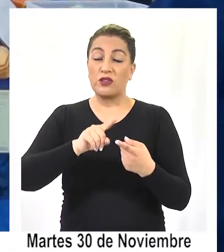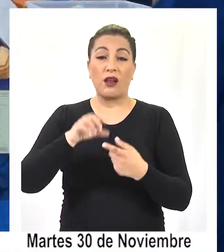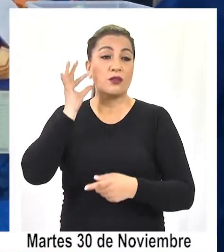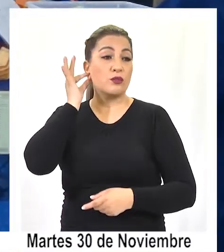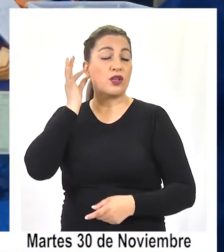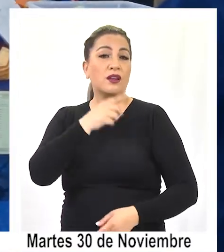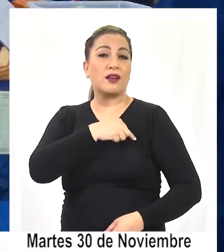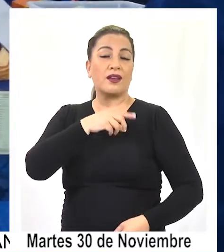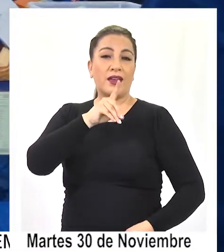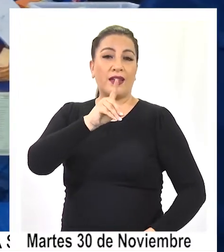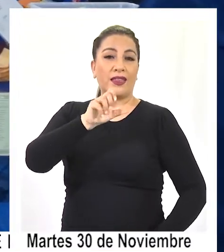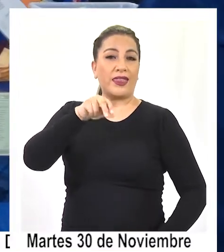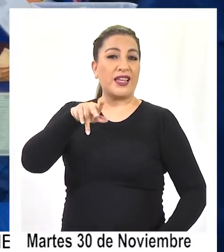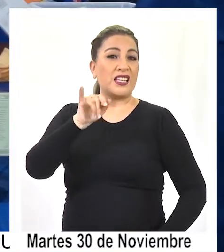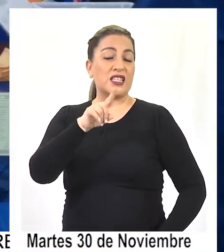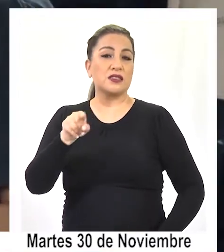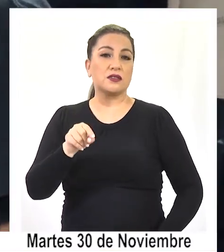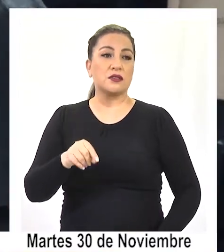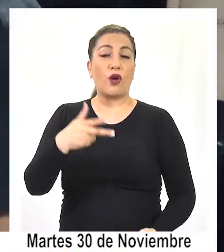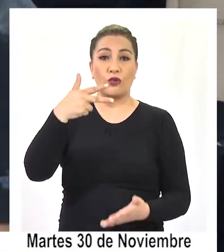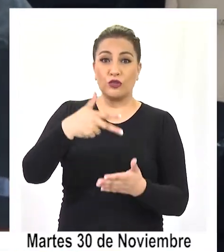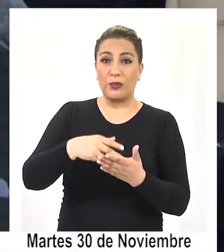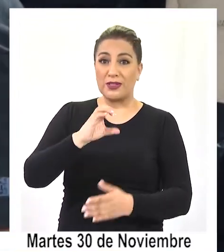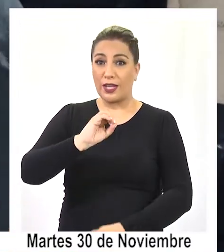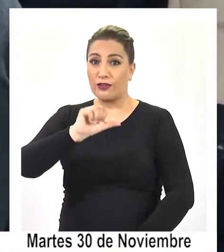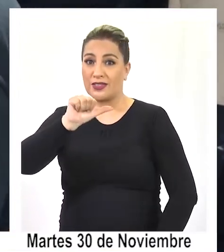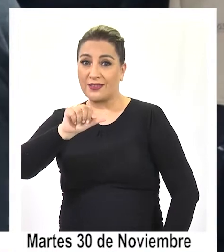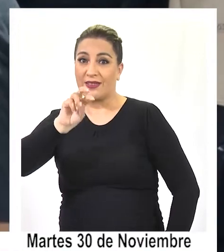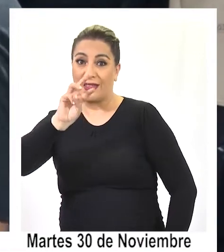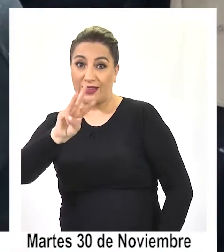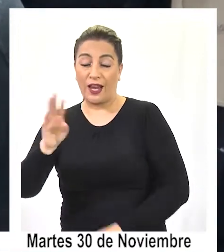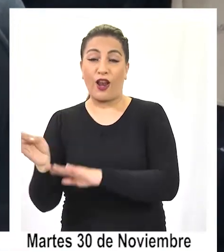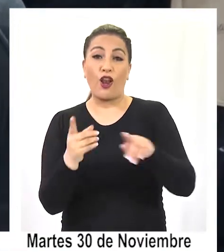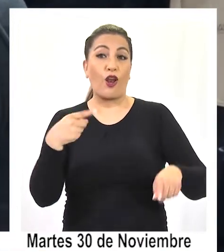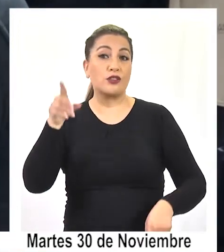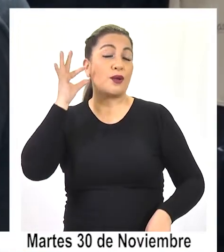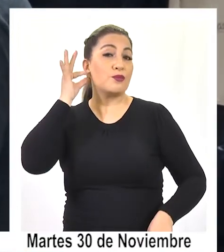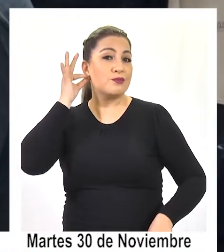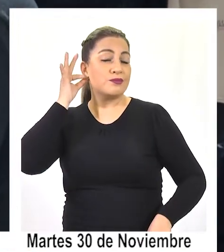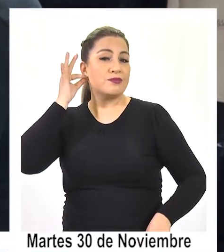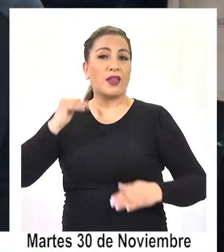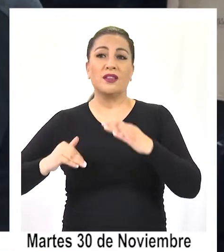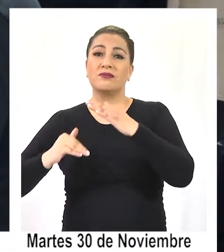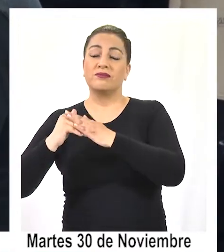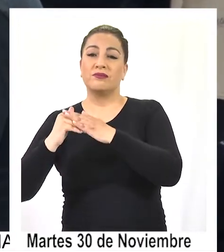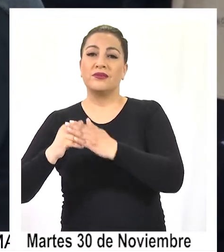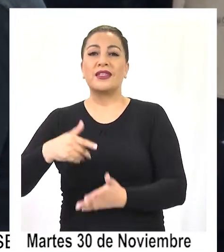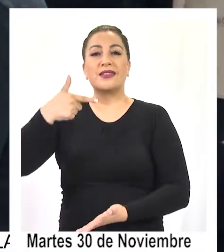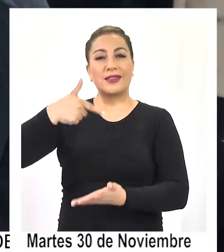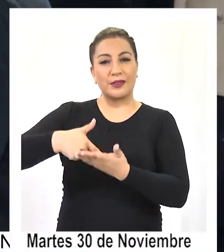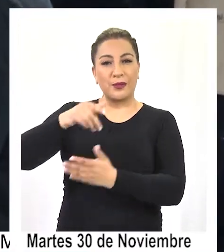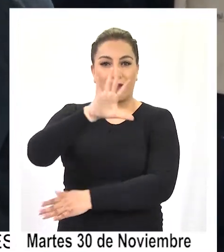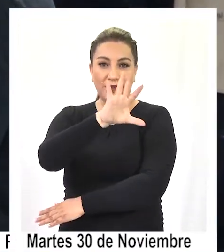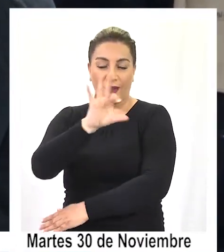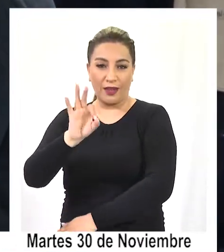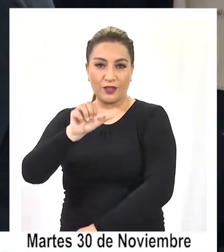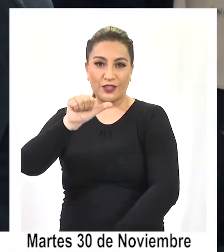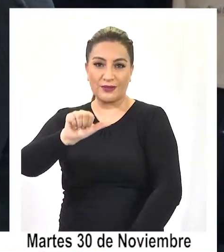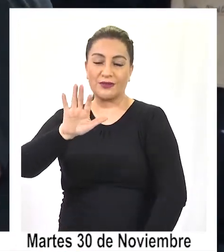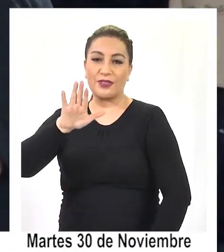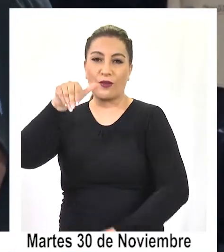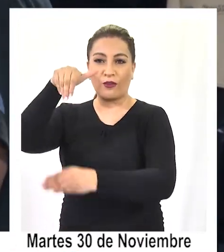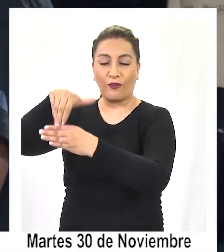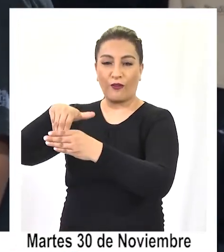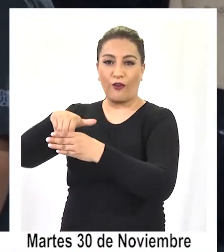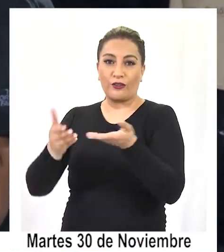logró 8.063 votos, mientras que Denis Astudillo alcanzó los 7.565.